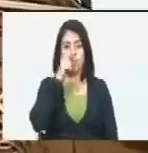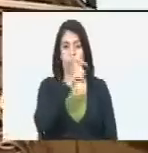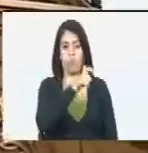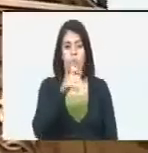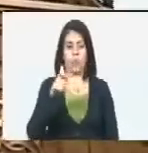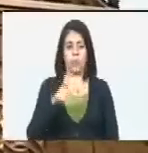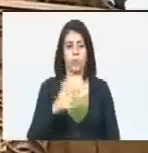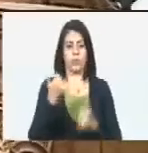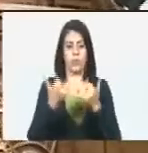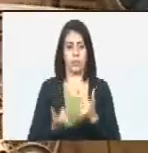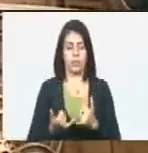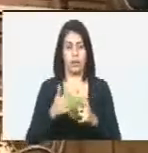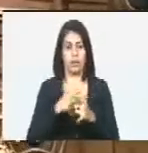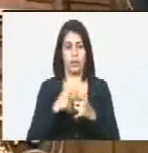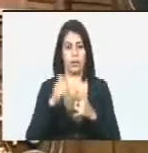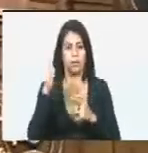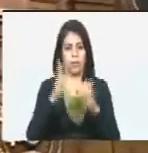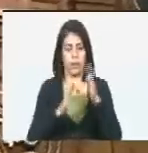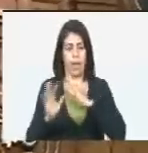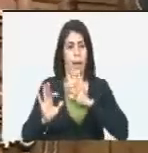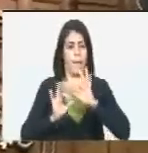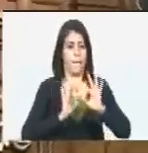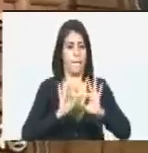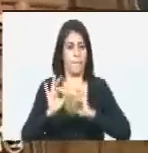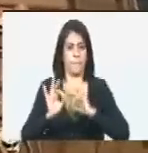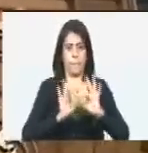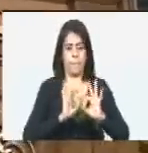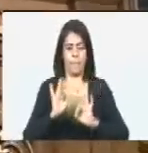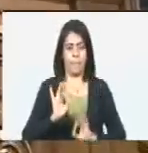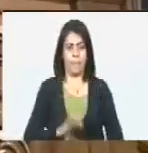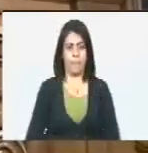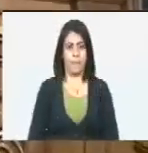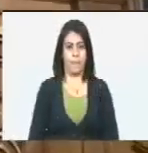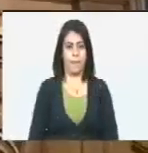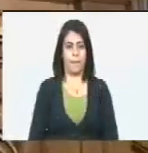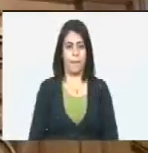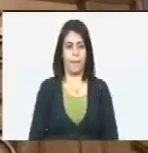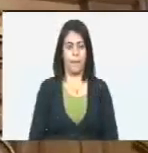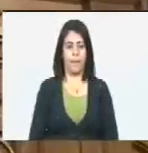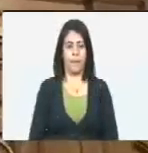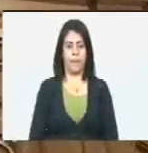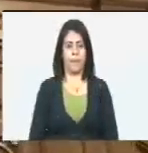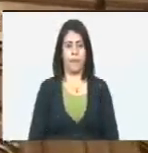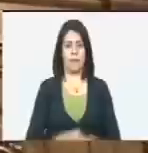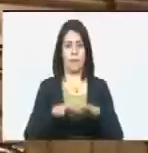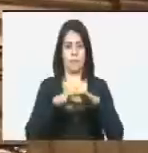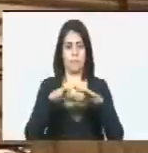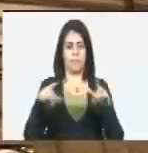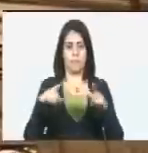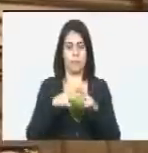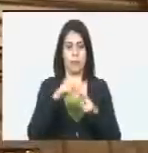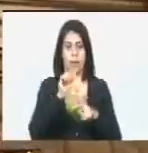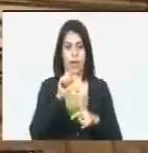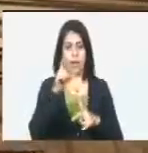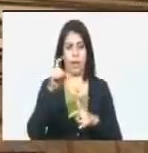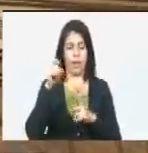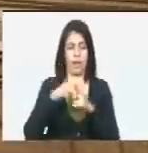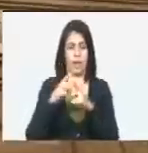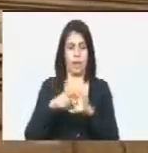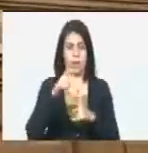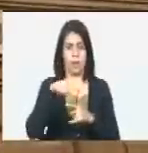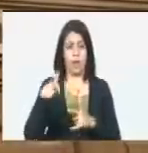venía preparándose, las divisiones leales, patriotas, los